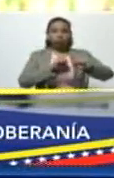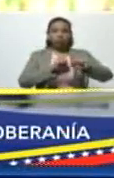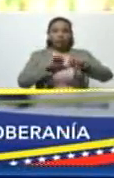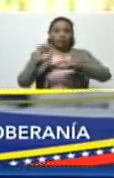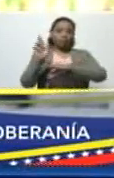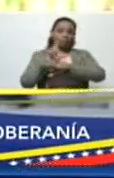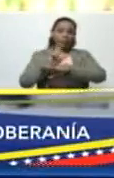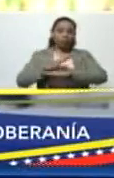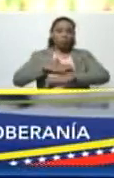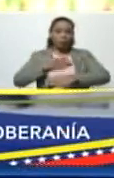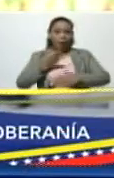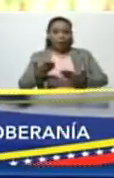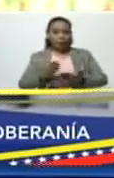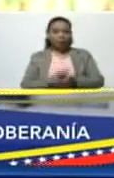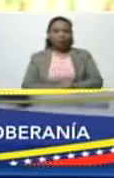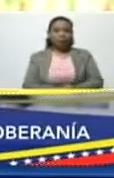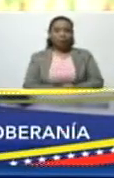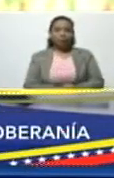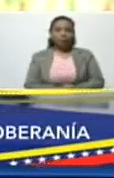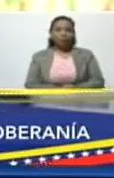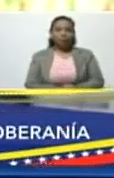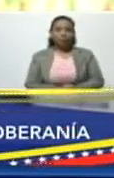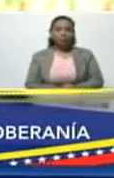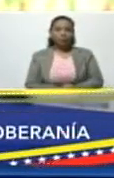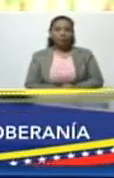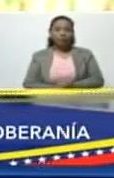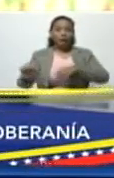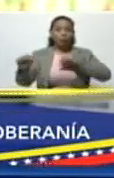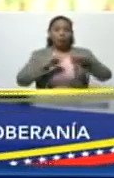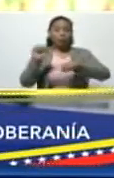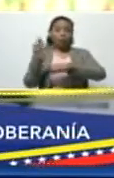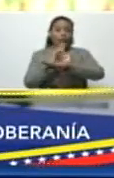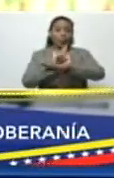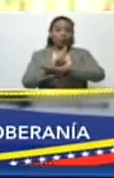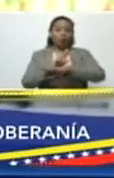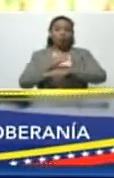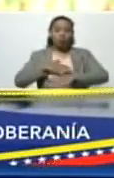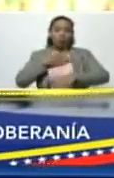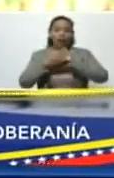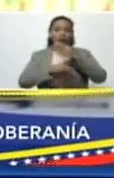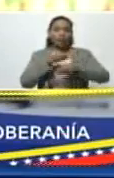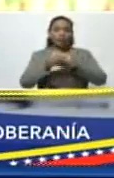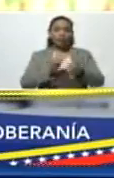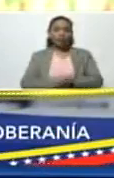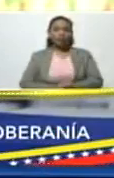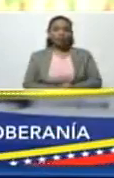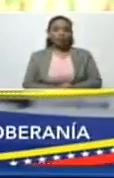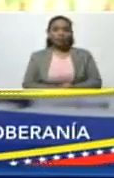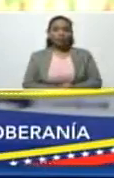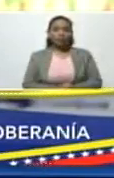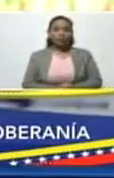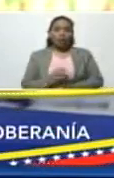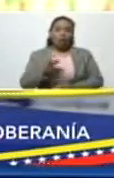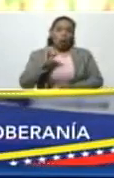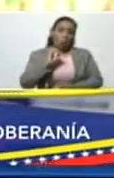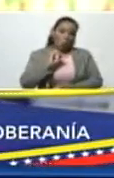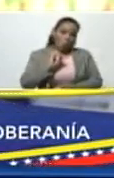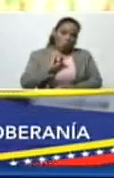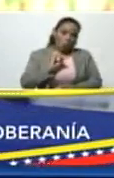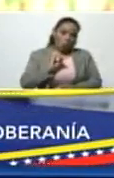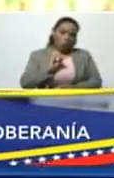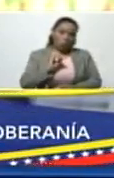acelerado que se pueda, Cardier. Al ritmo acelerado que se pueda. O sea,